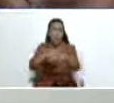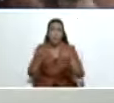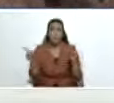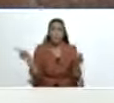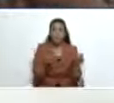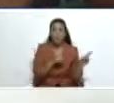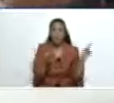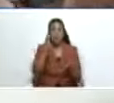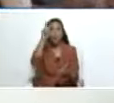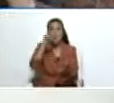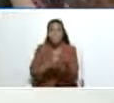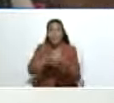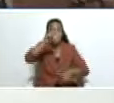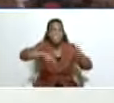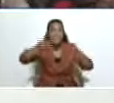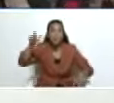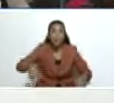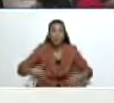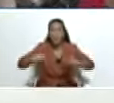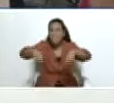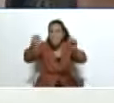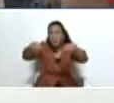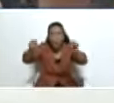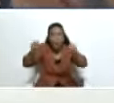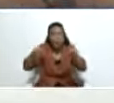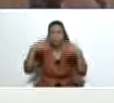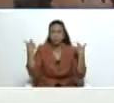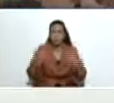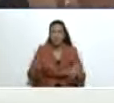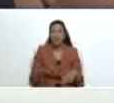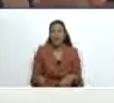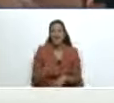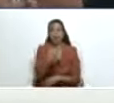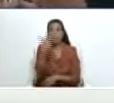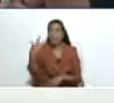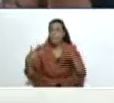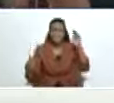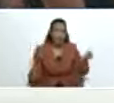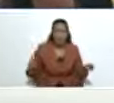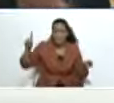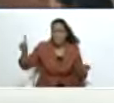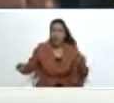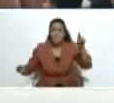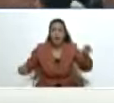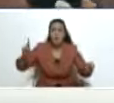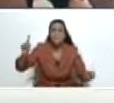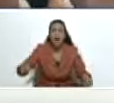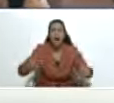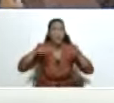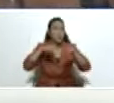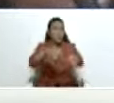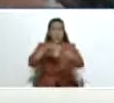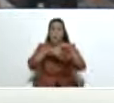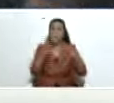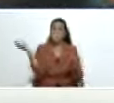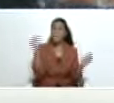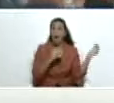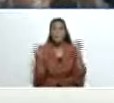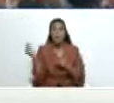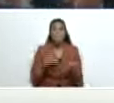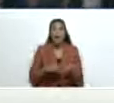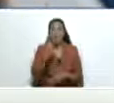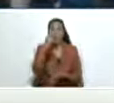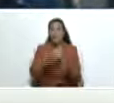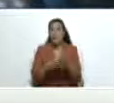iban 2000 o más motorizados. Iban de hasta 3 en las motos. Y la caravana que venía atrás también,